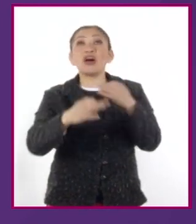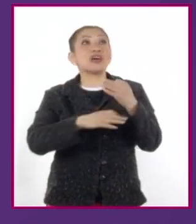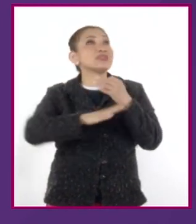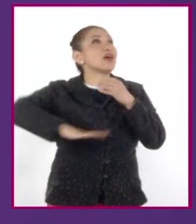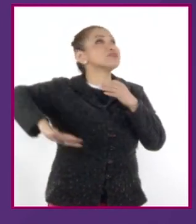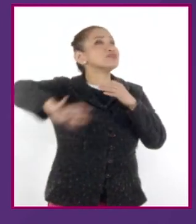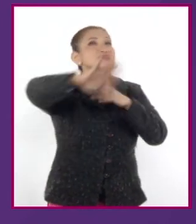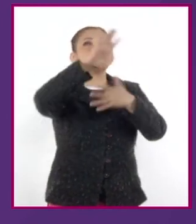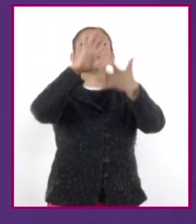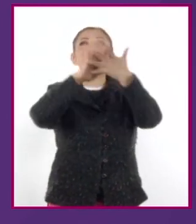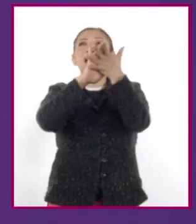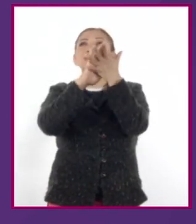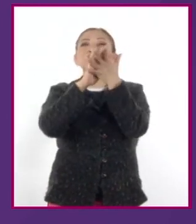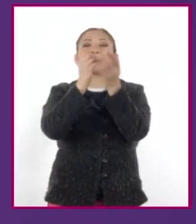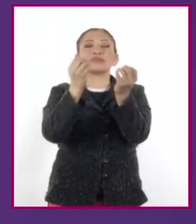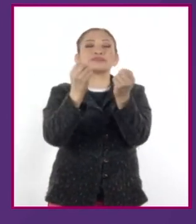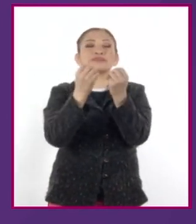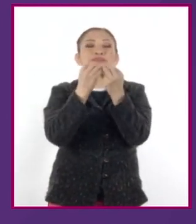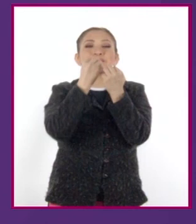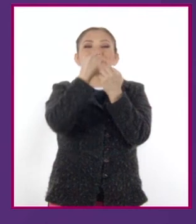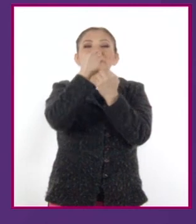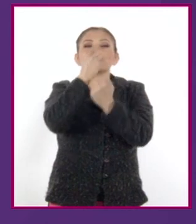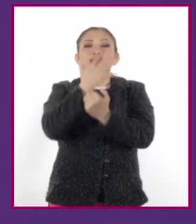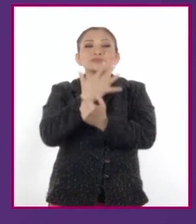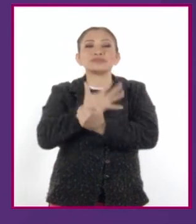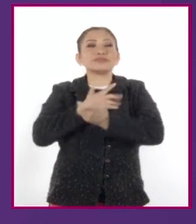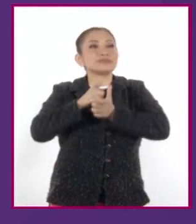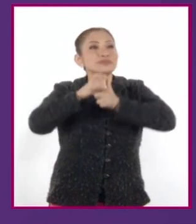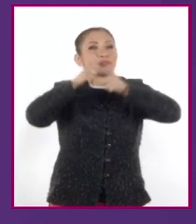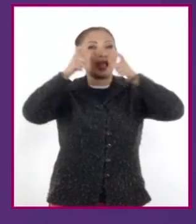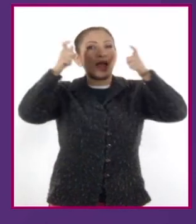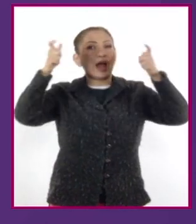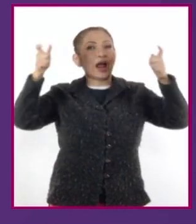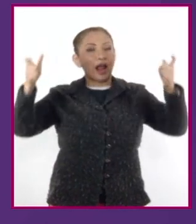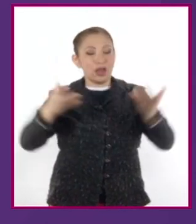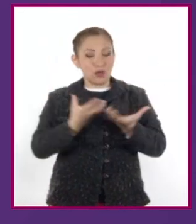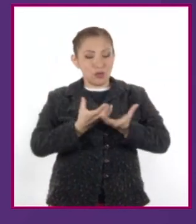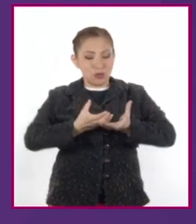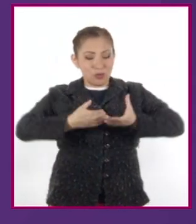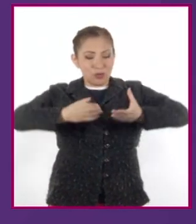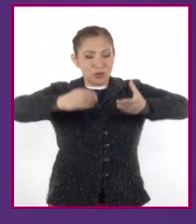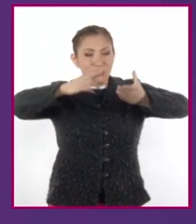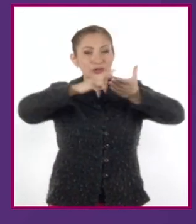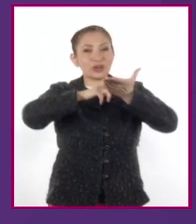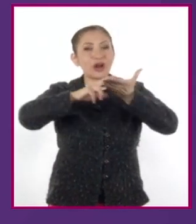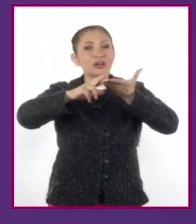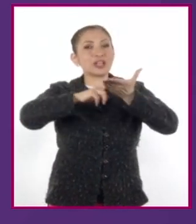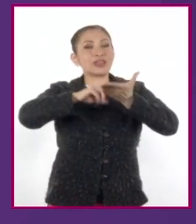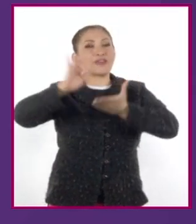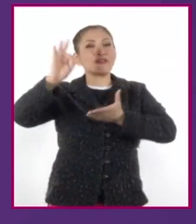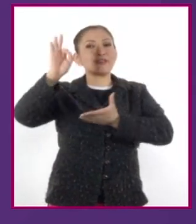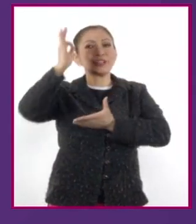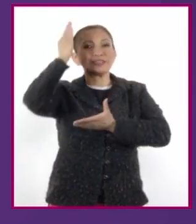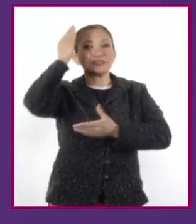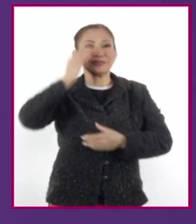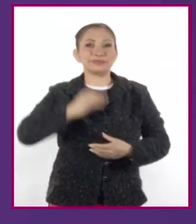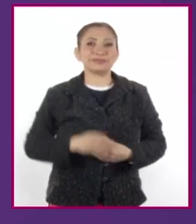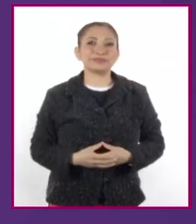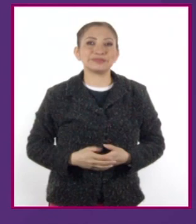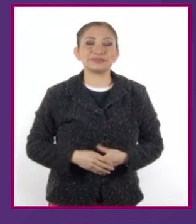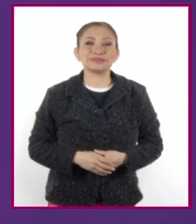mi celda tendrá la fragancia de un inmenso ramo de rosas de Francia.